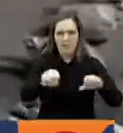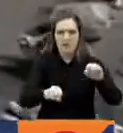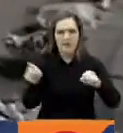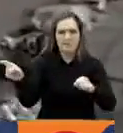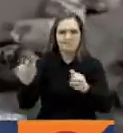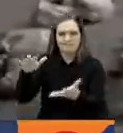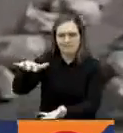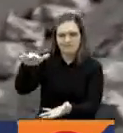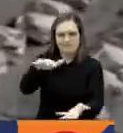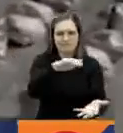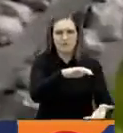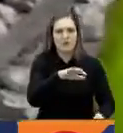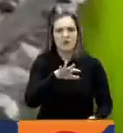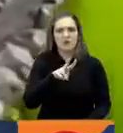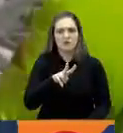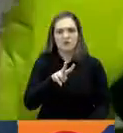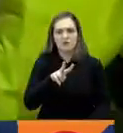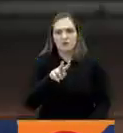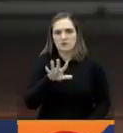de pólvora en la ciudad.